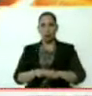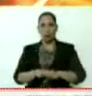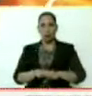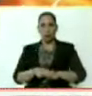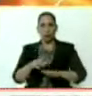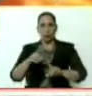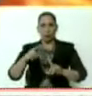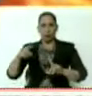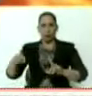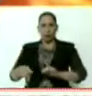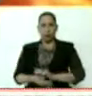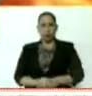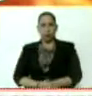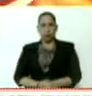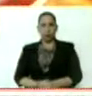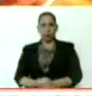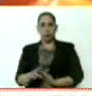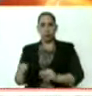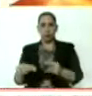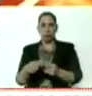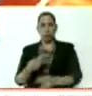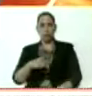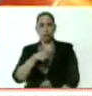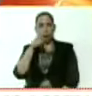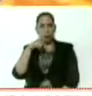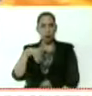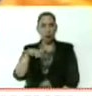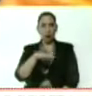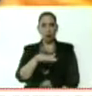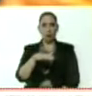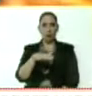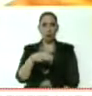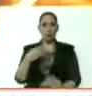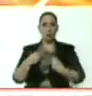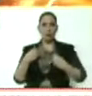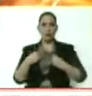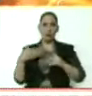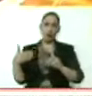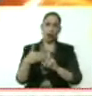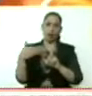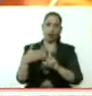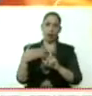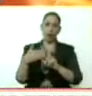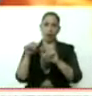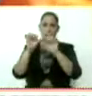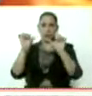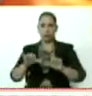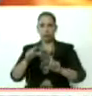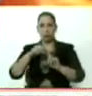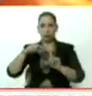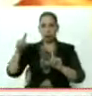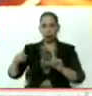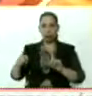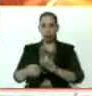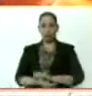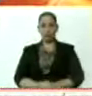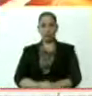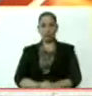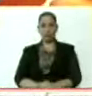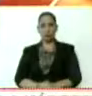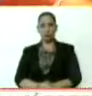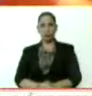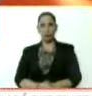entendiendo, repito, porque nunca nuestro pueblo había vivido algo así, un ataque al sistema eléctrico, un ataque cibernético, ataque a las